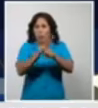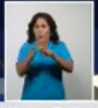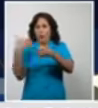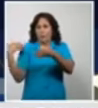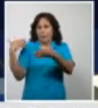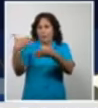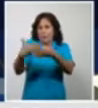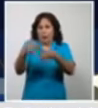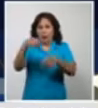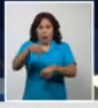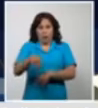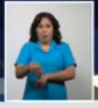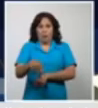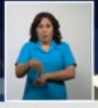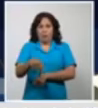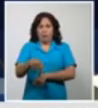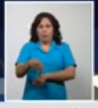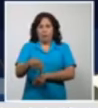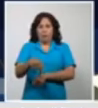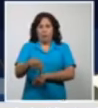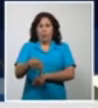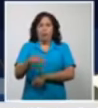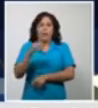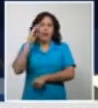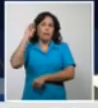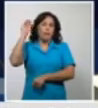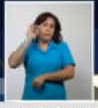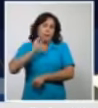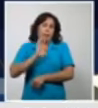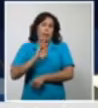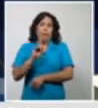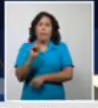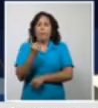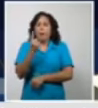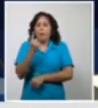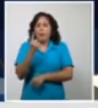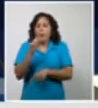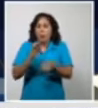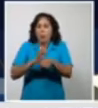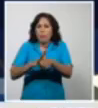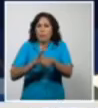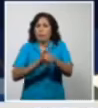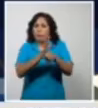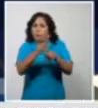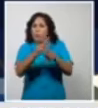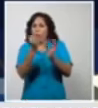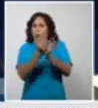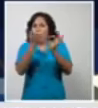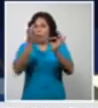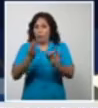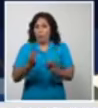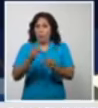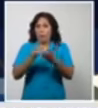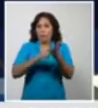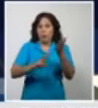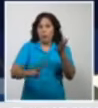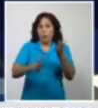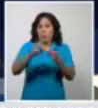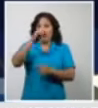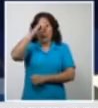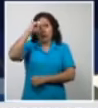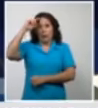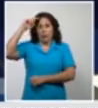Cuba, que siempre recuerdo que los primeros casos se confirmaron en la provincia de Santi Espíritu,